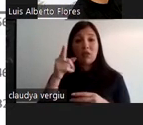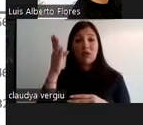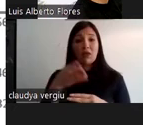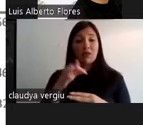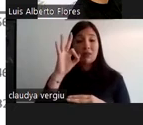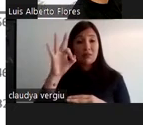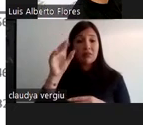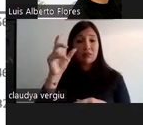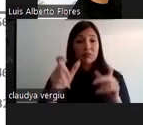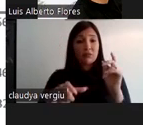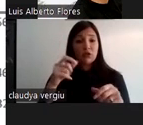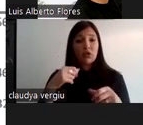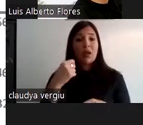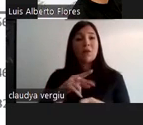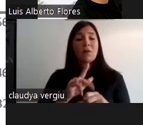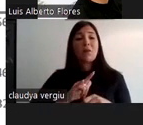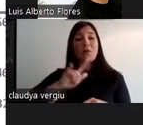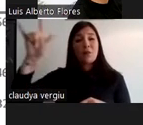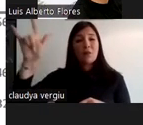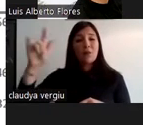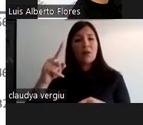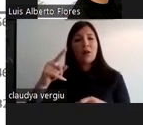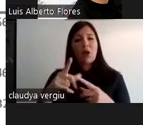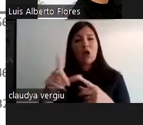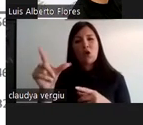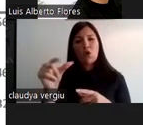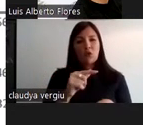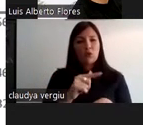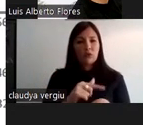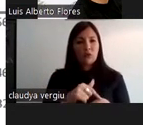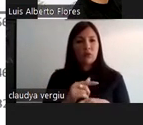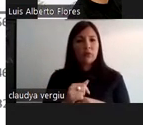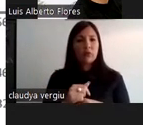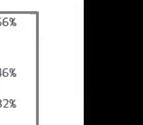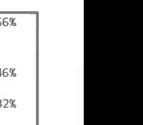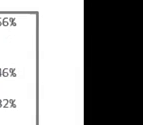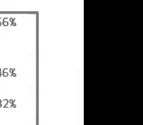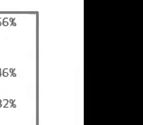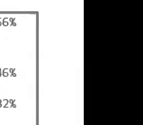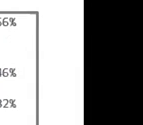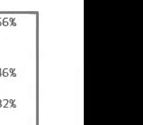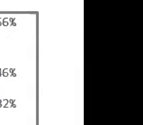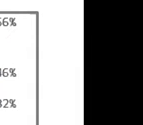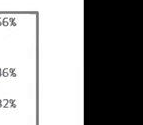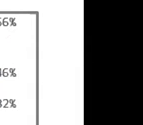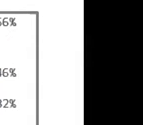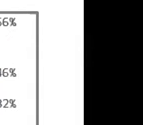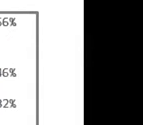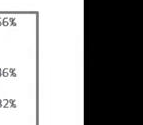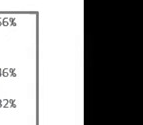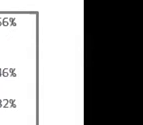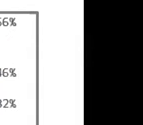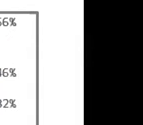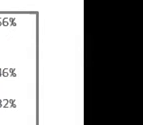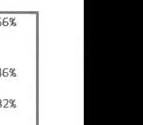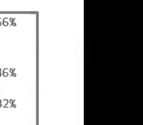vacacionar a corto plazo sin desmerecer a aquellas personas que no han tenido esta costumbre vemos que tiene uno de cada trozo